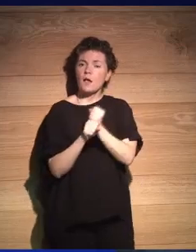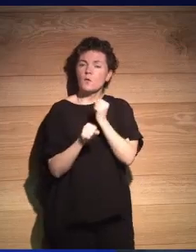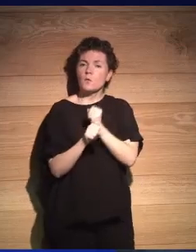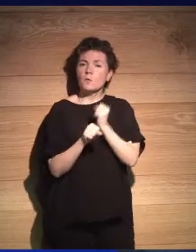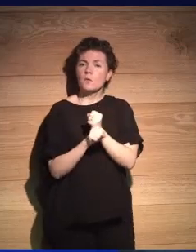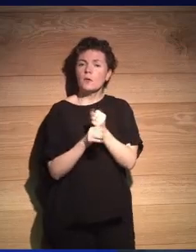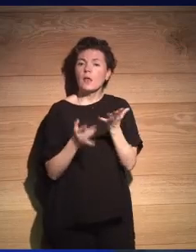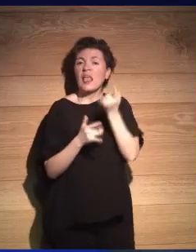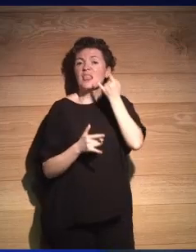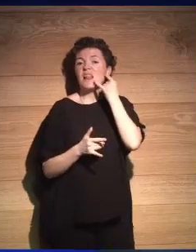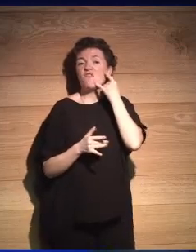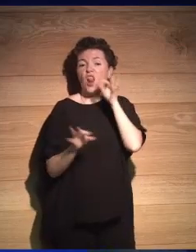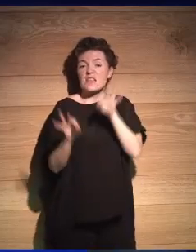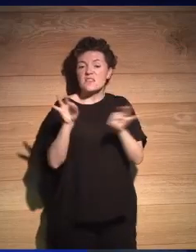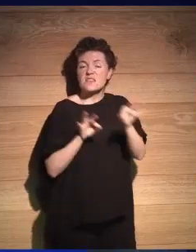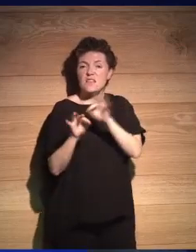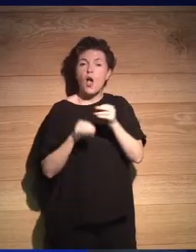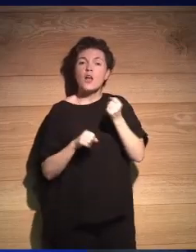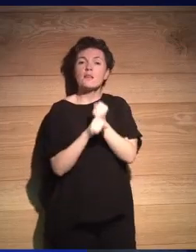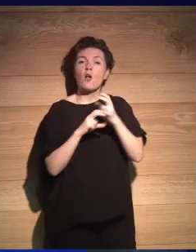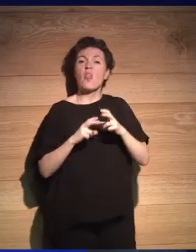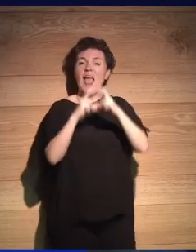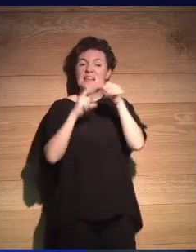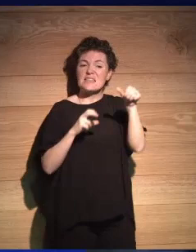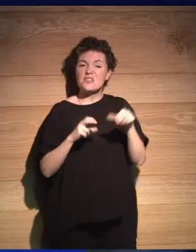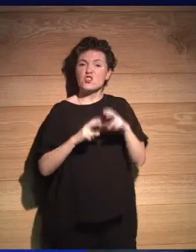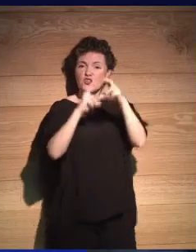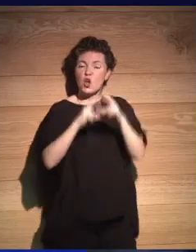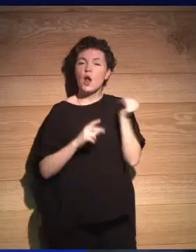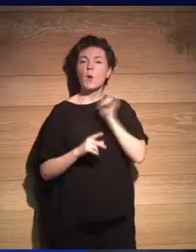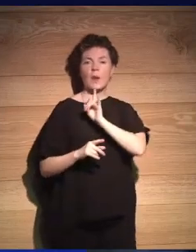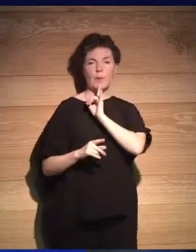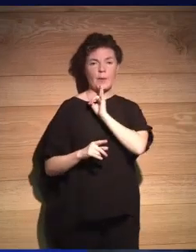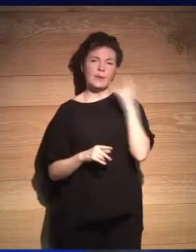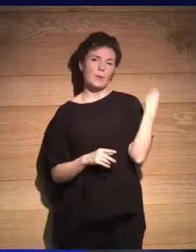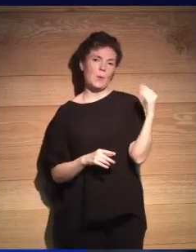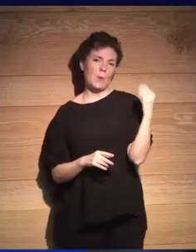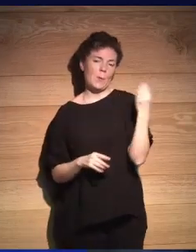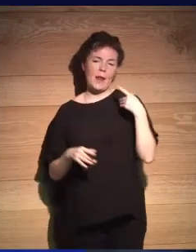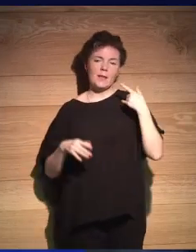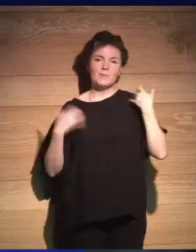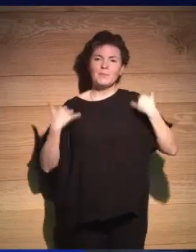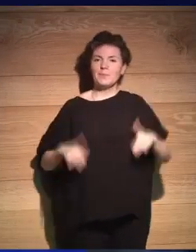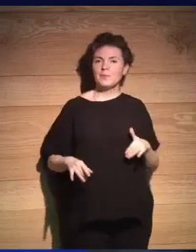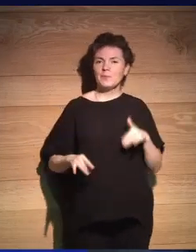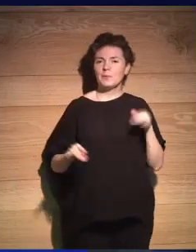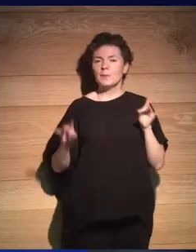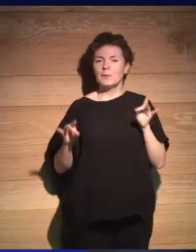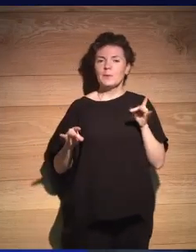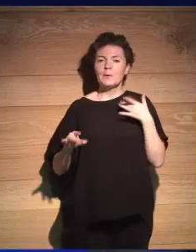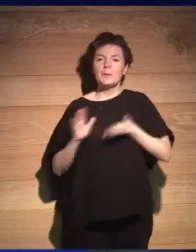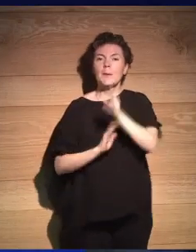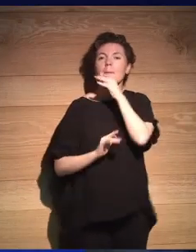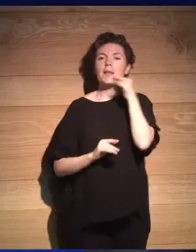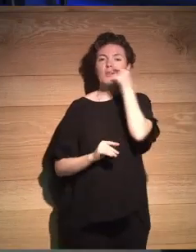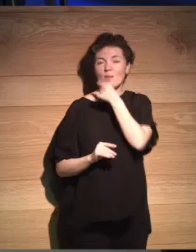trabajando como telefonistas, como ascensoristas, etcétera, que son coquetas, que son jóvenes, que se arreglan, que se meten en el cuarto de baño y